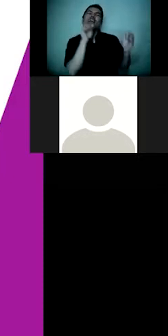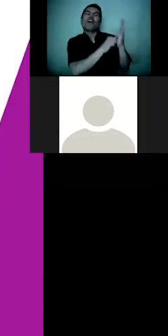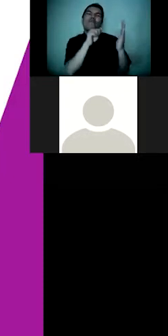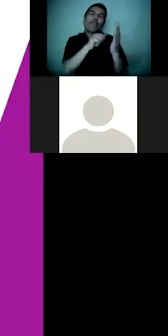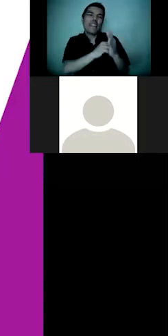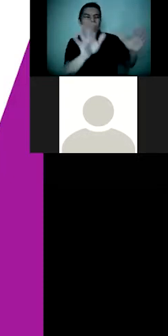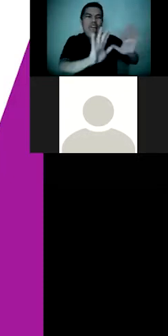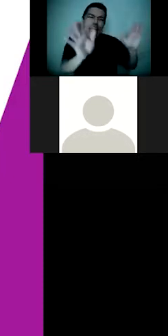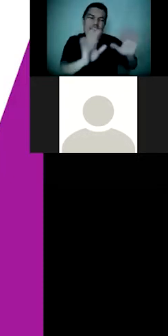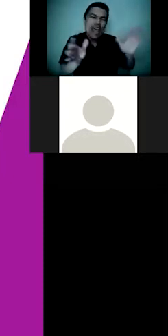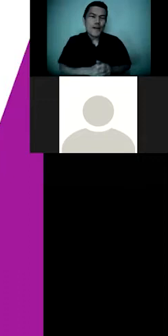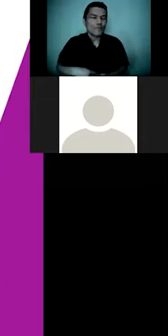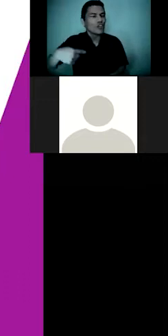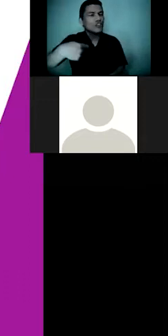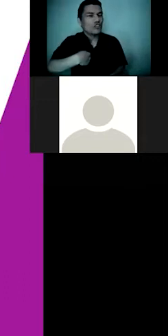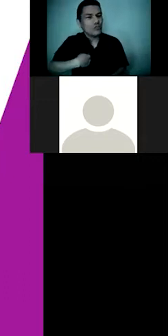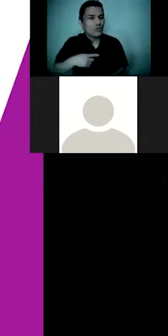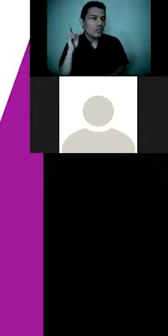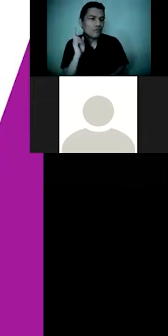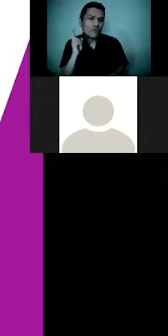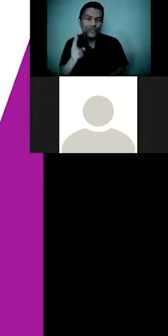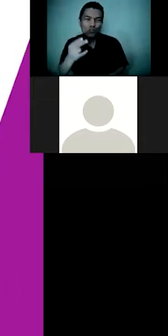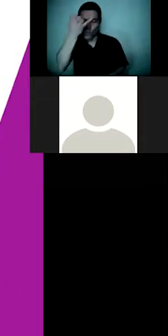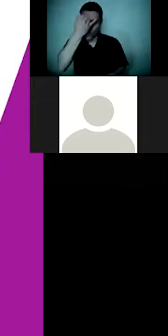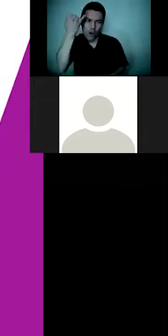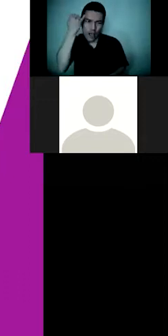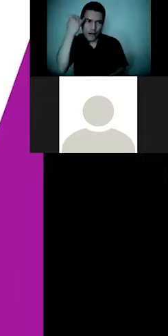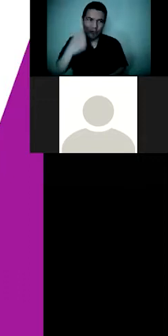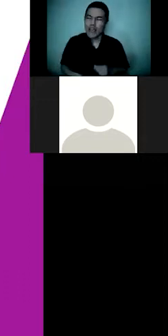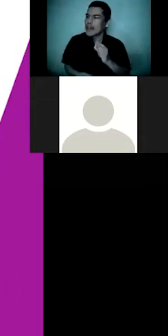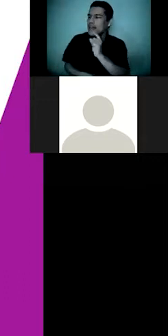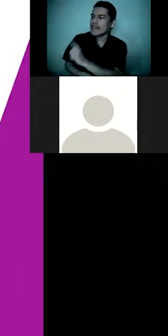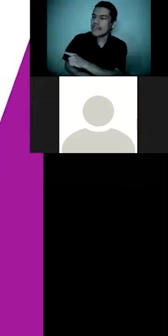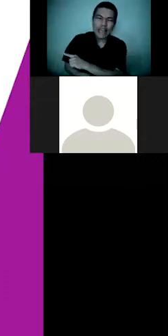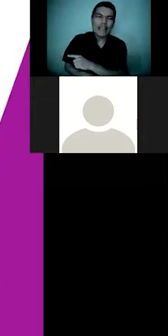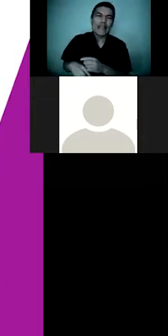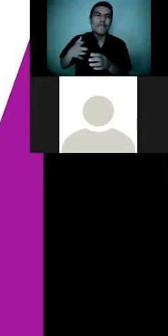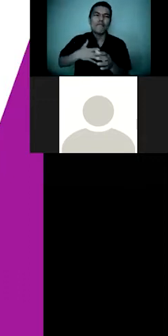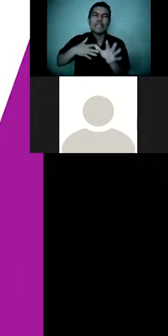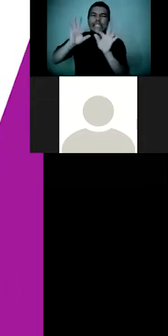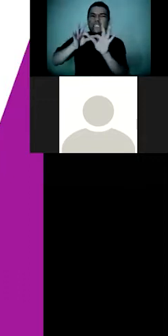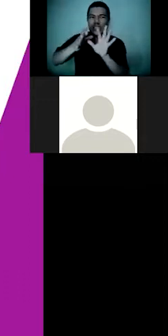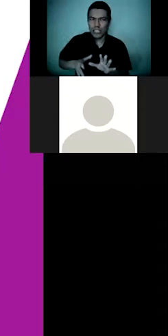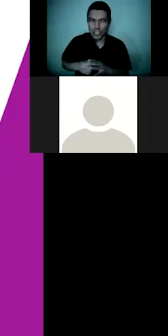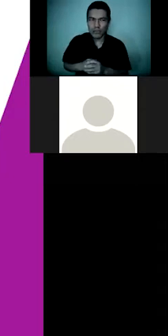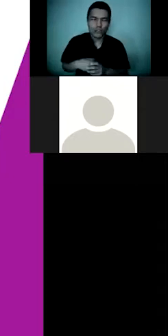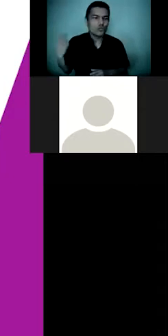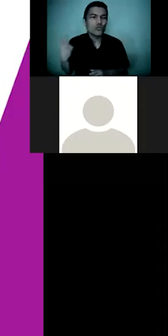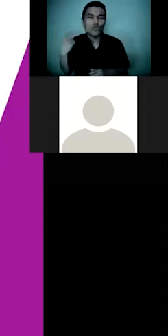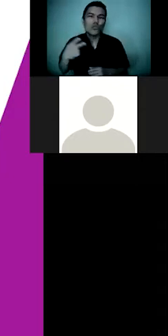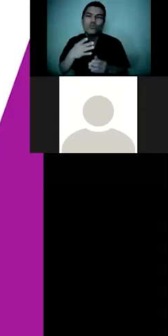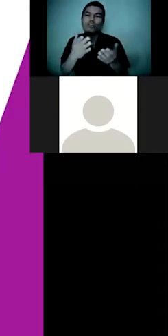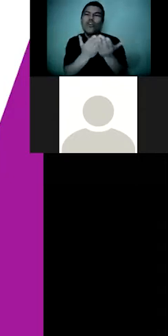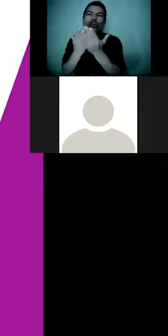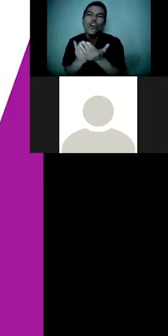¿no? Les tocamos la puerta, hola, ¿cómo estás? Yo soy profesor Juan, él es mi